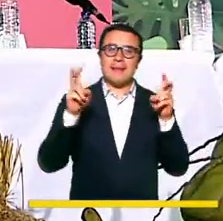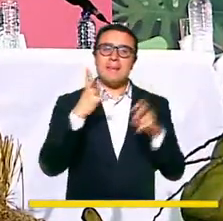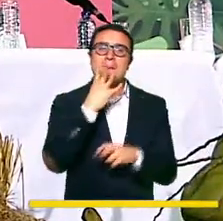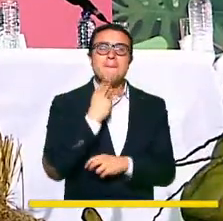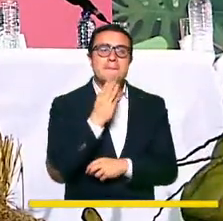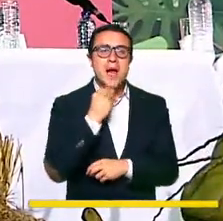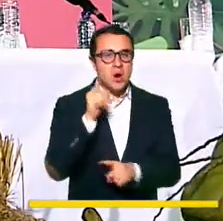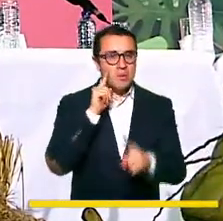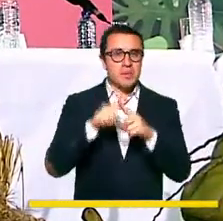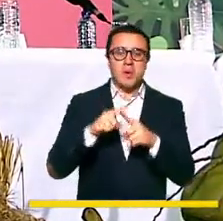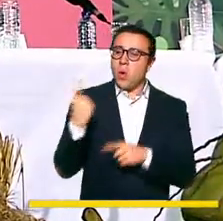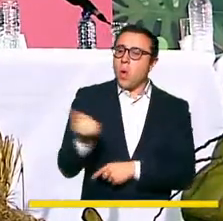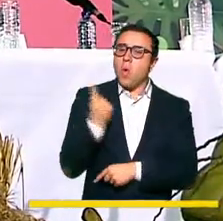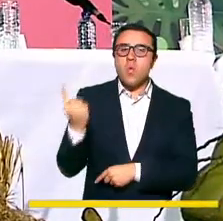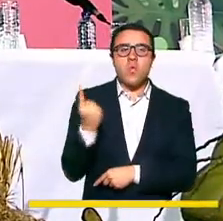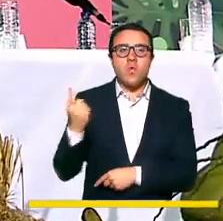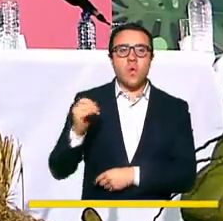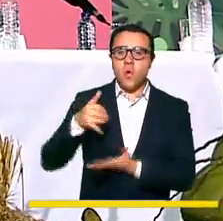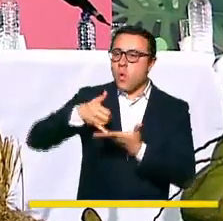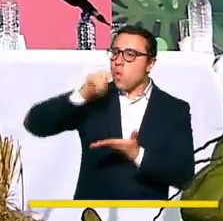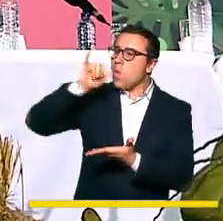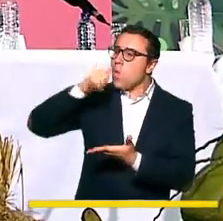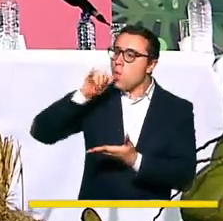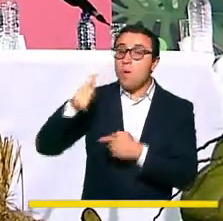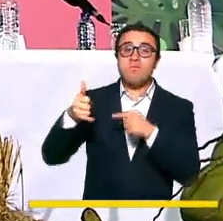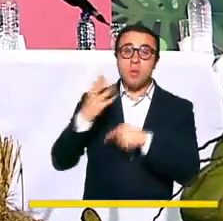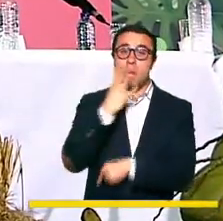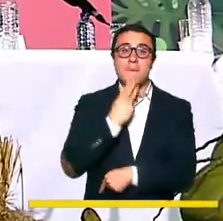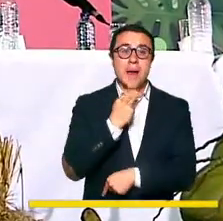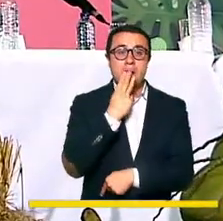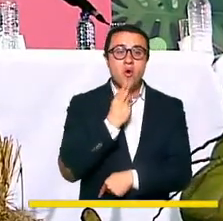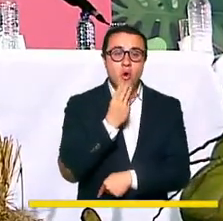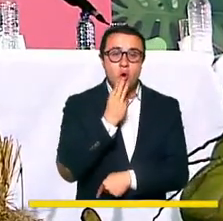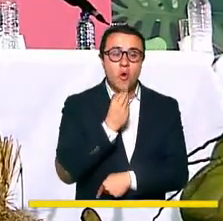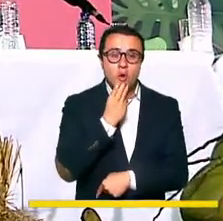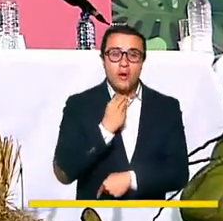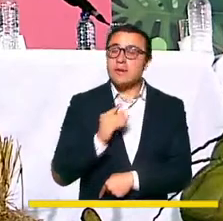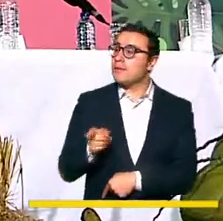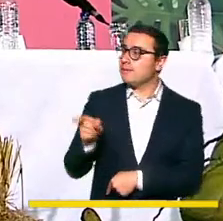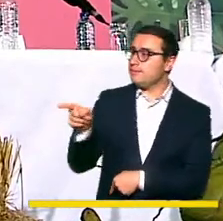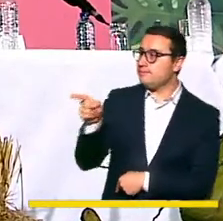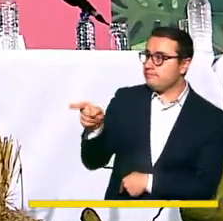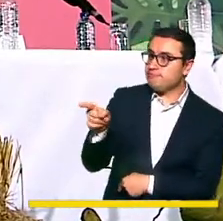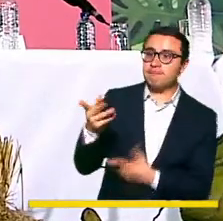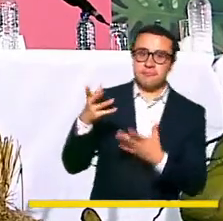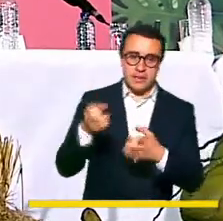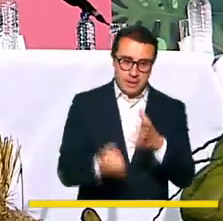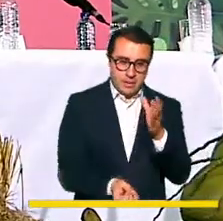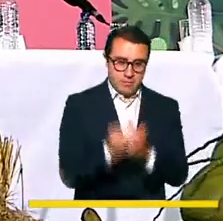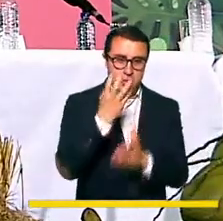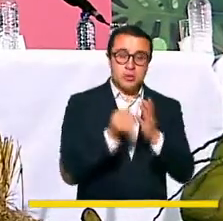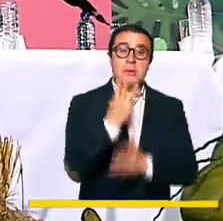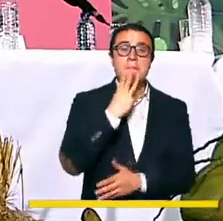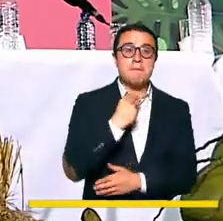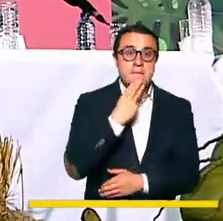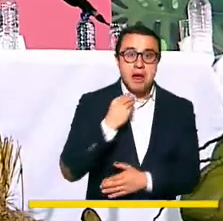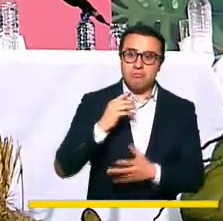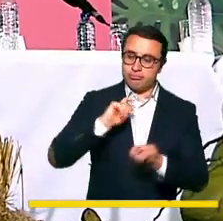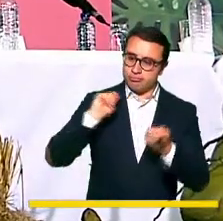mango. Y obviamente, producir mango y hacer una industria del mango es